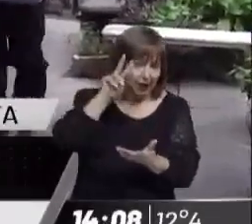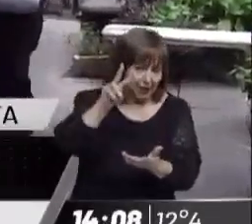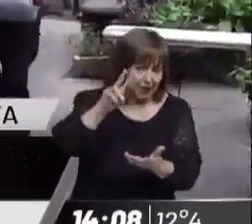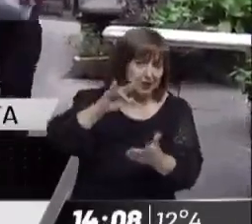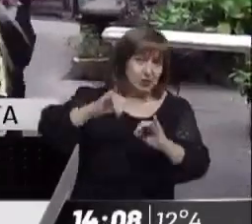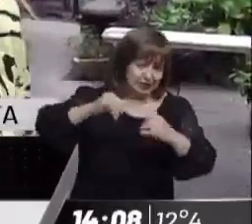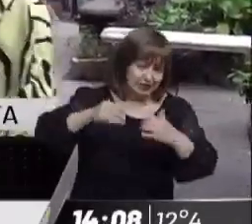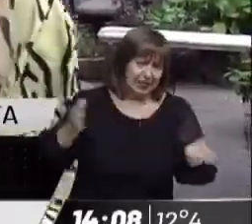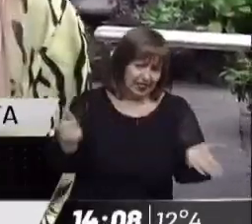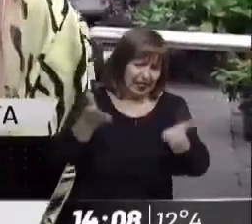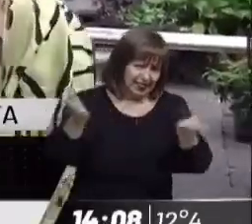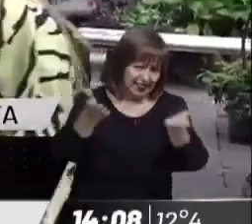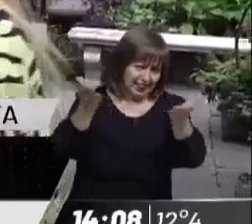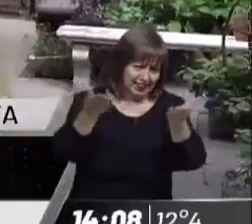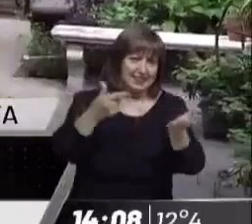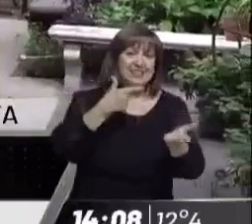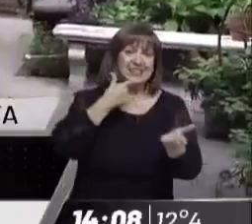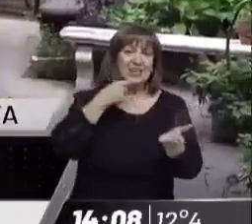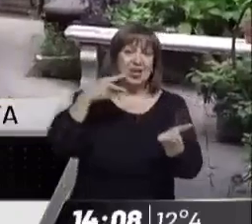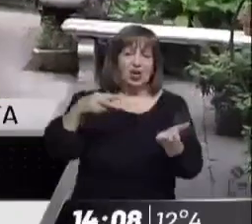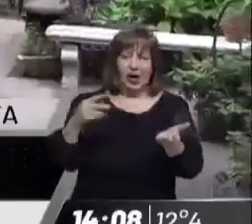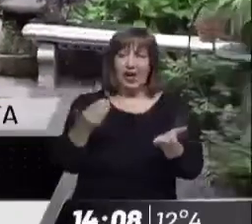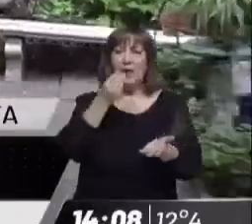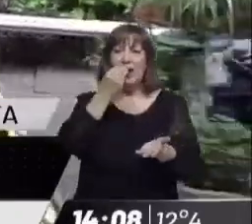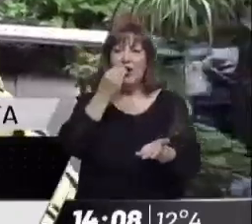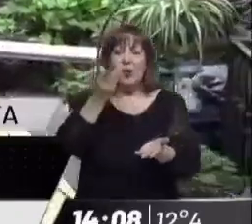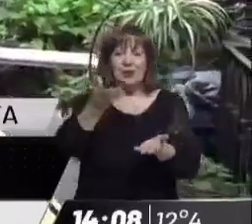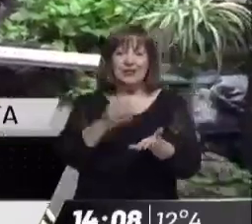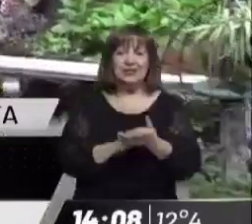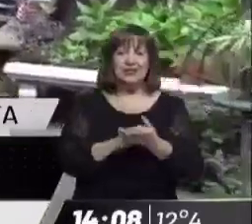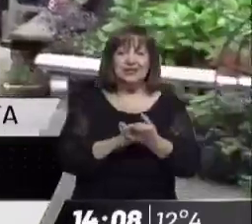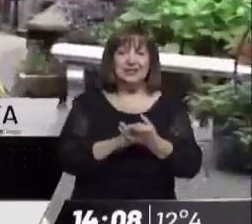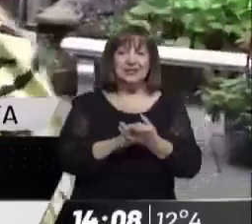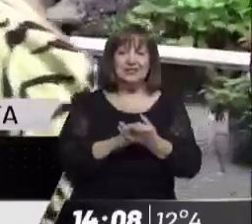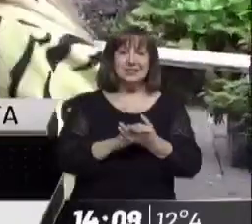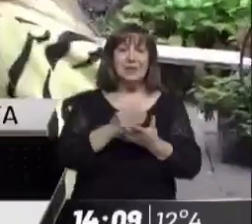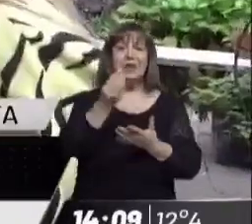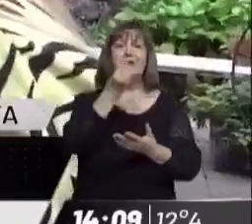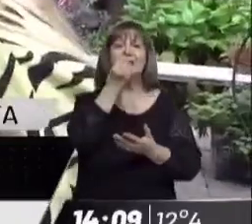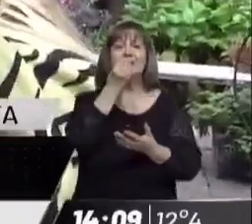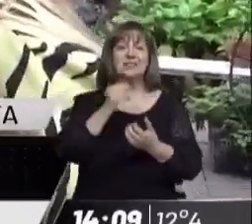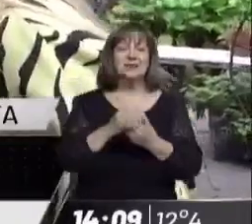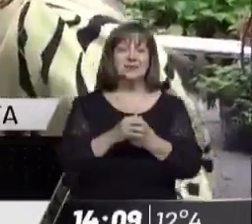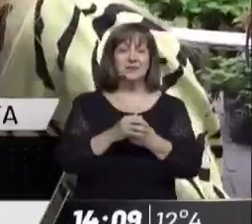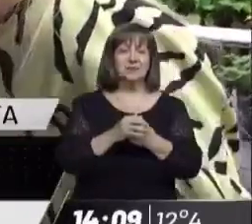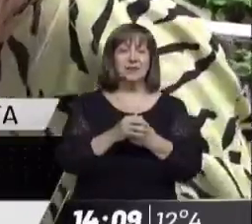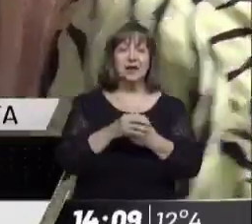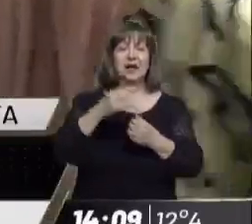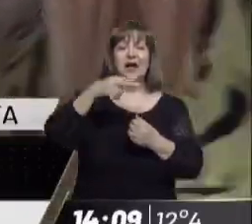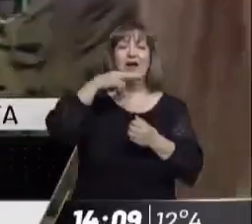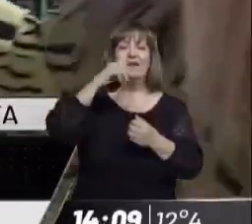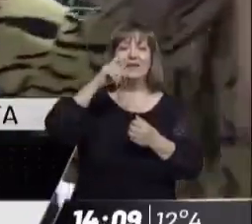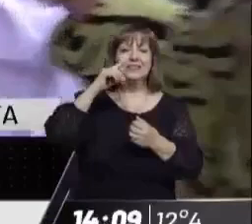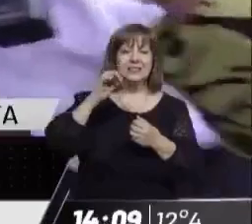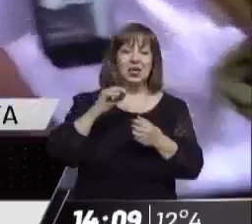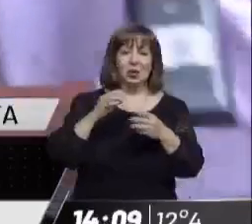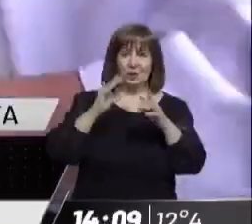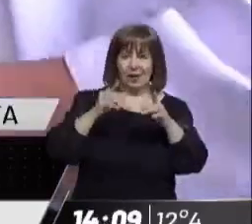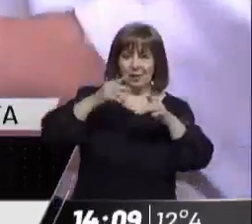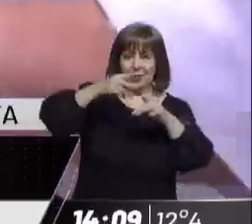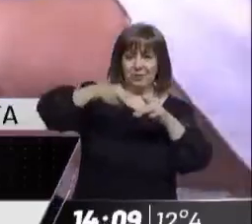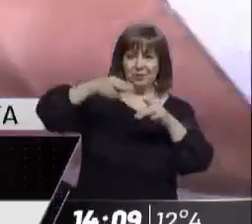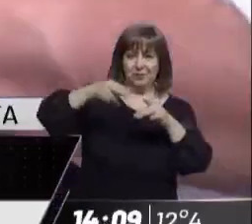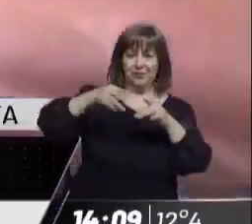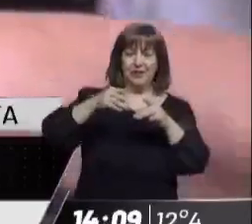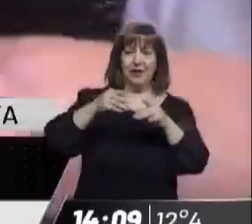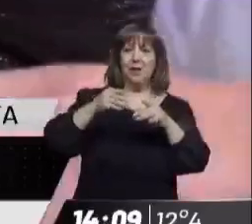miedo, dale sin miedo. Vamos, vamos a ir entonces la a sana este envidia, vacío. La sana envidia, dale, a ver. Vamos a probar el vacío. Acá está. Cocidito.